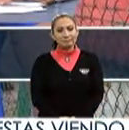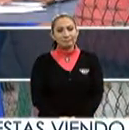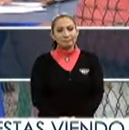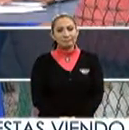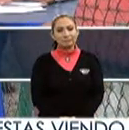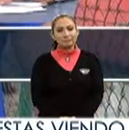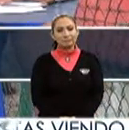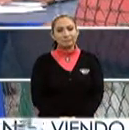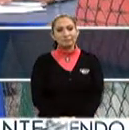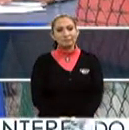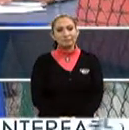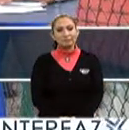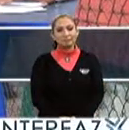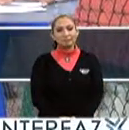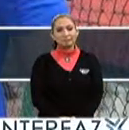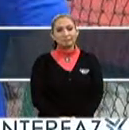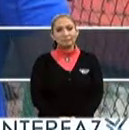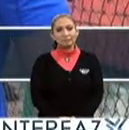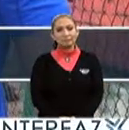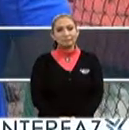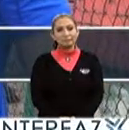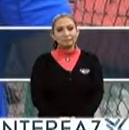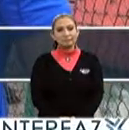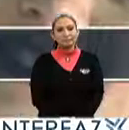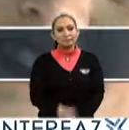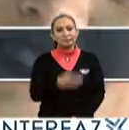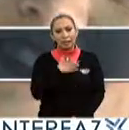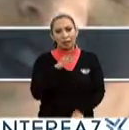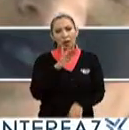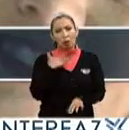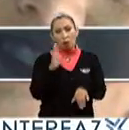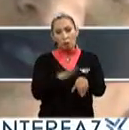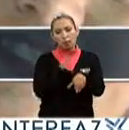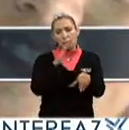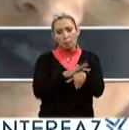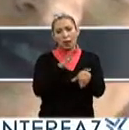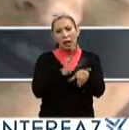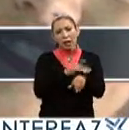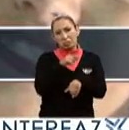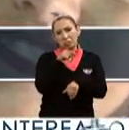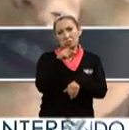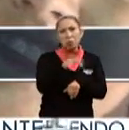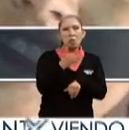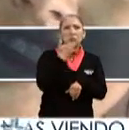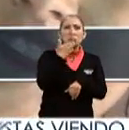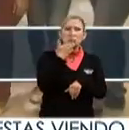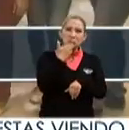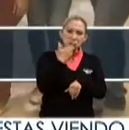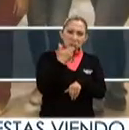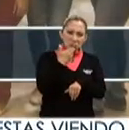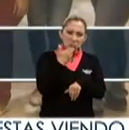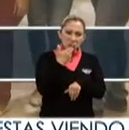Bueno, creo que más que el promedio, que